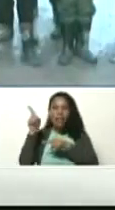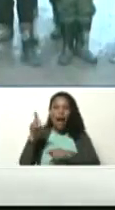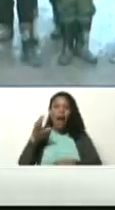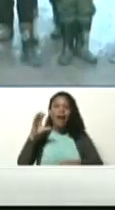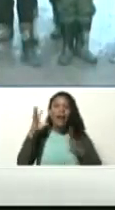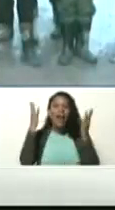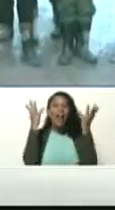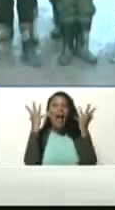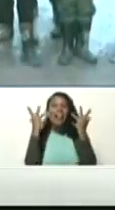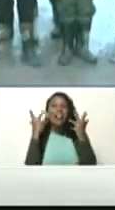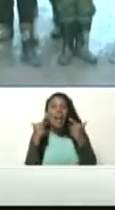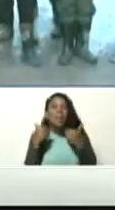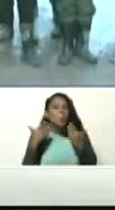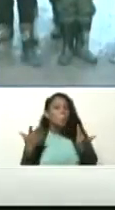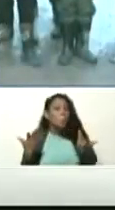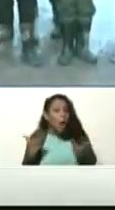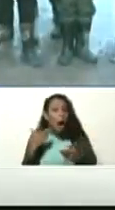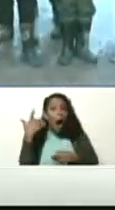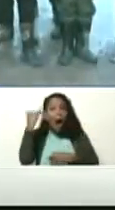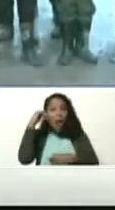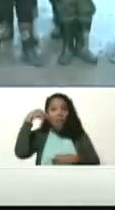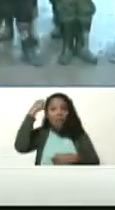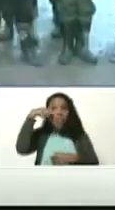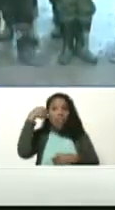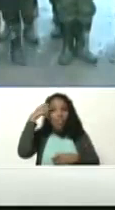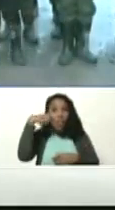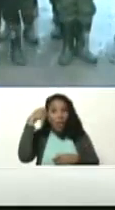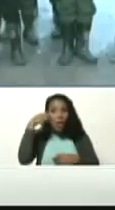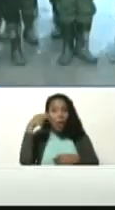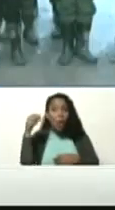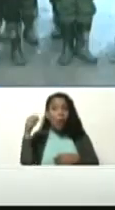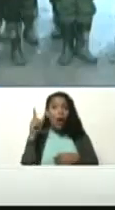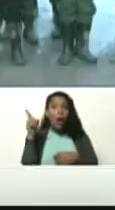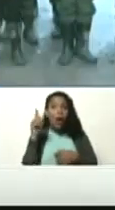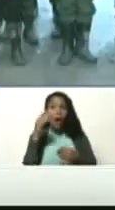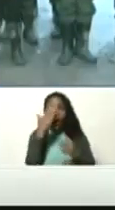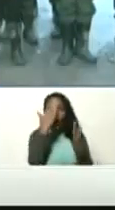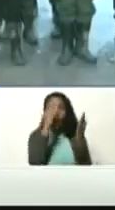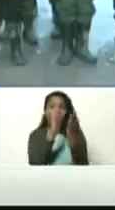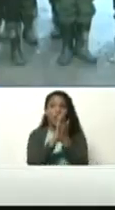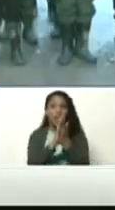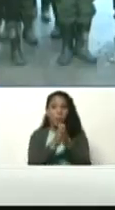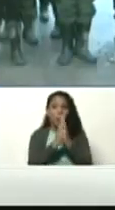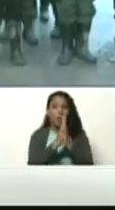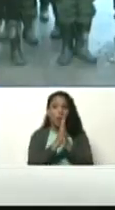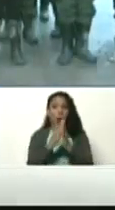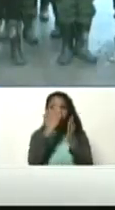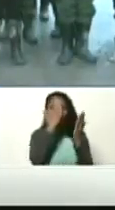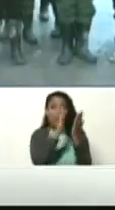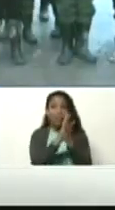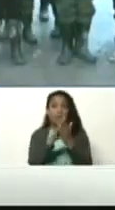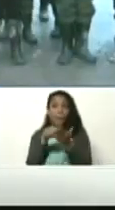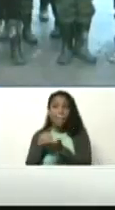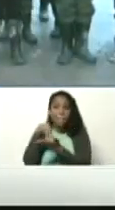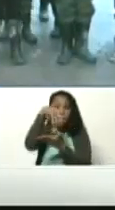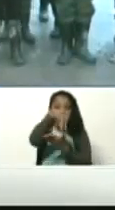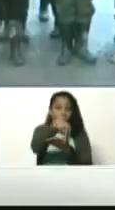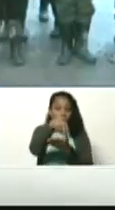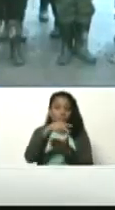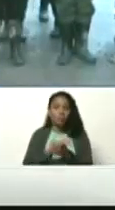Castaño, han corrido imágenes. Rafael, pasa al frente, por favor. Han corrido